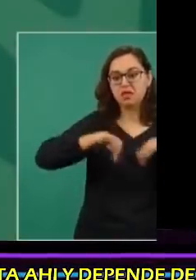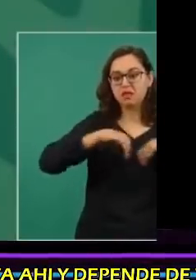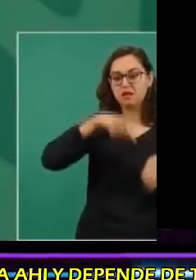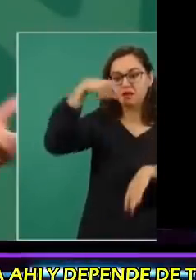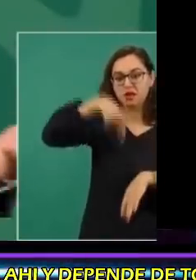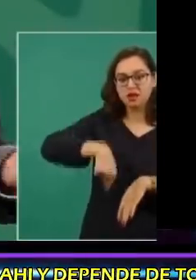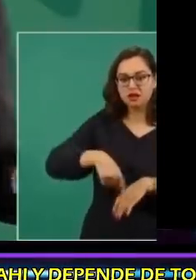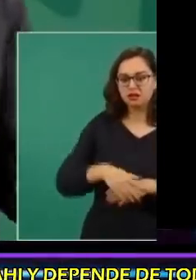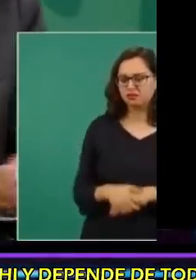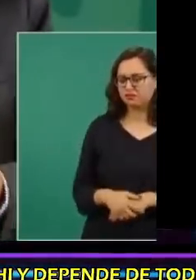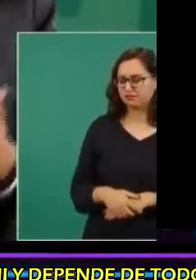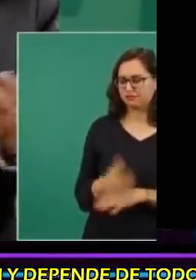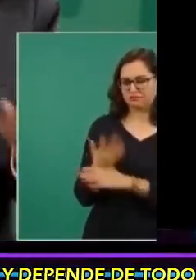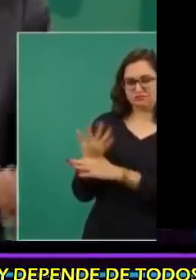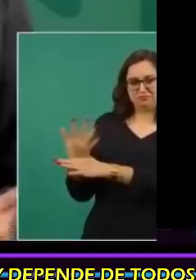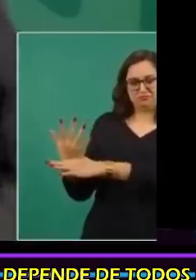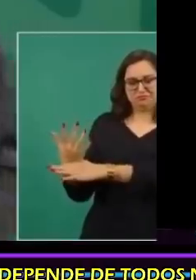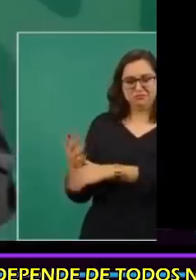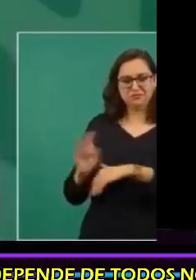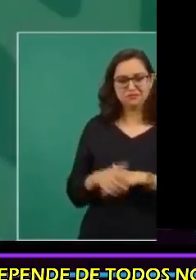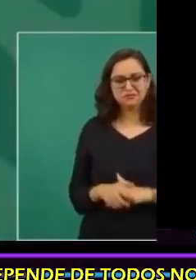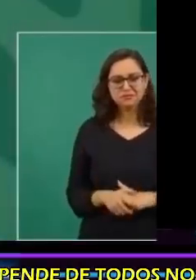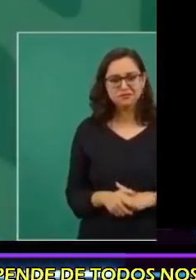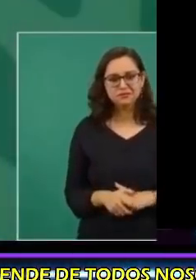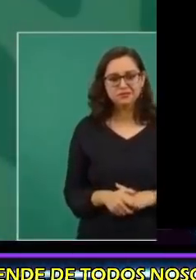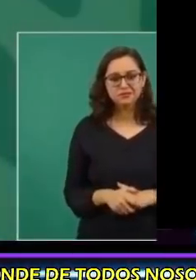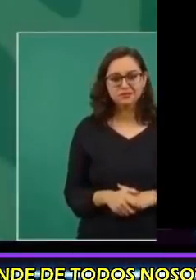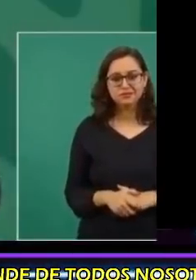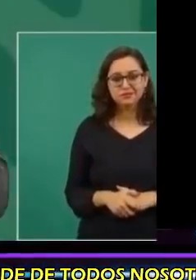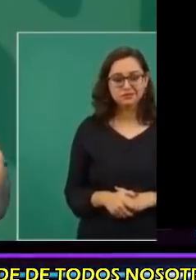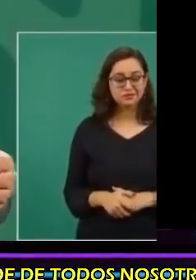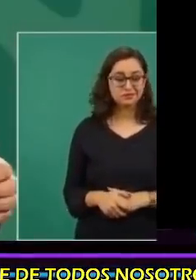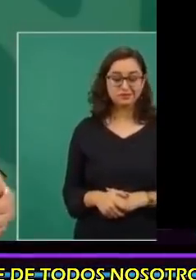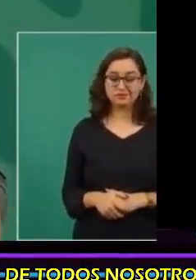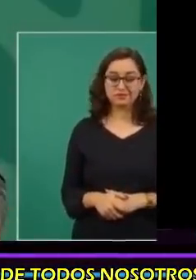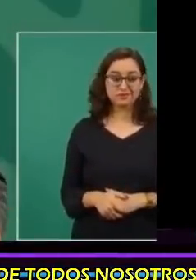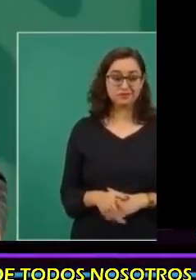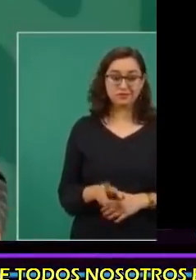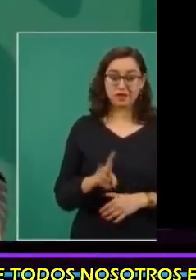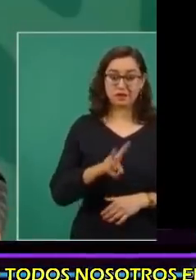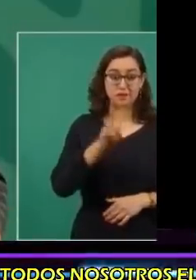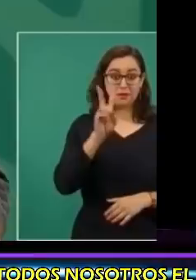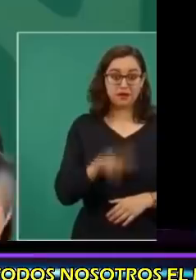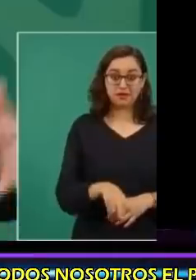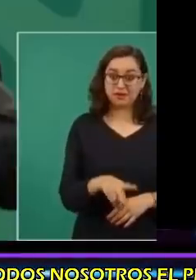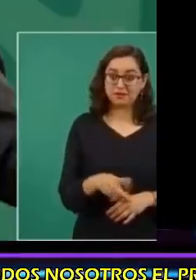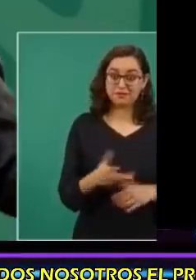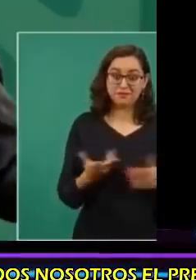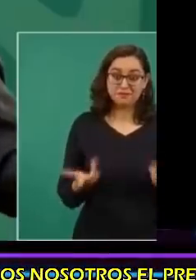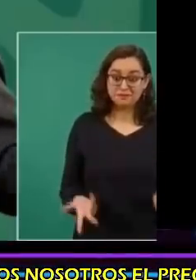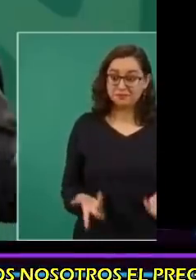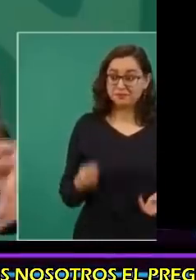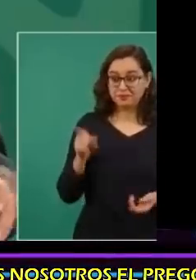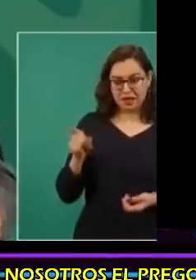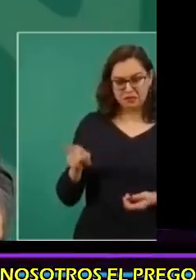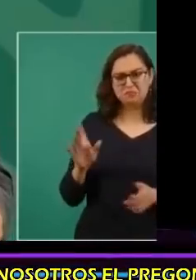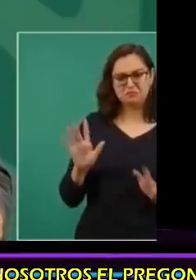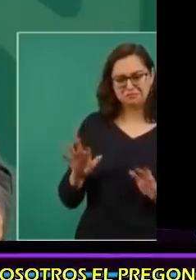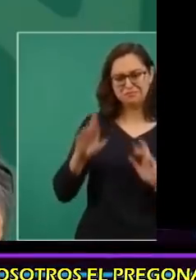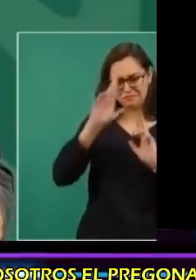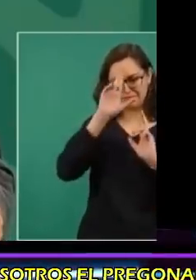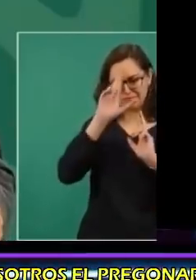es evidente que es una persona y se le debe de respetar